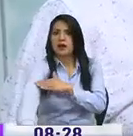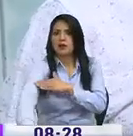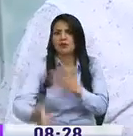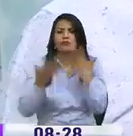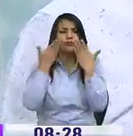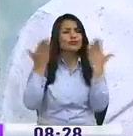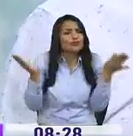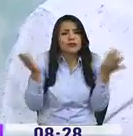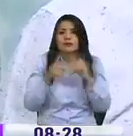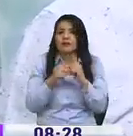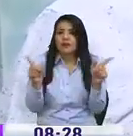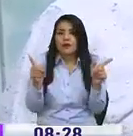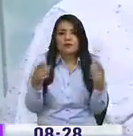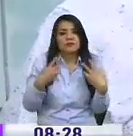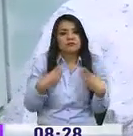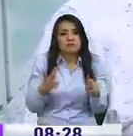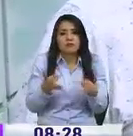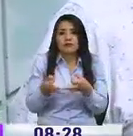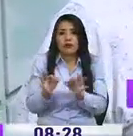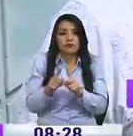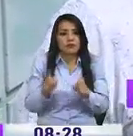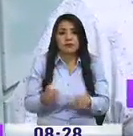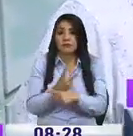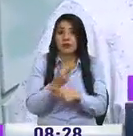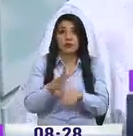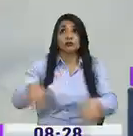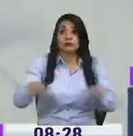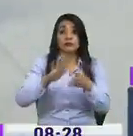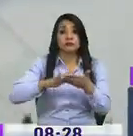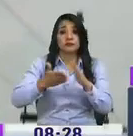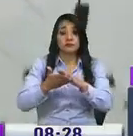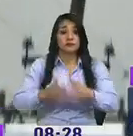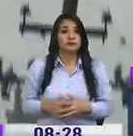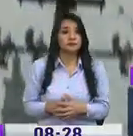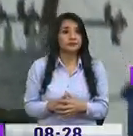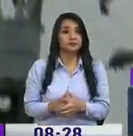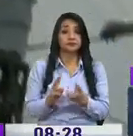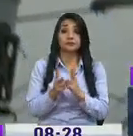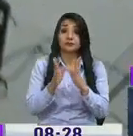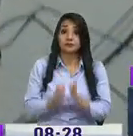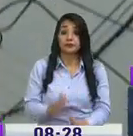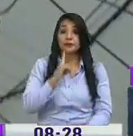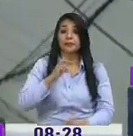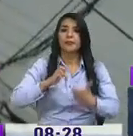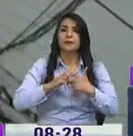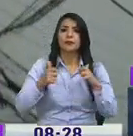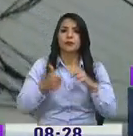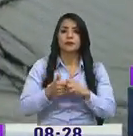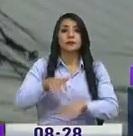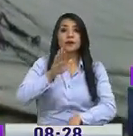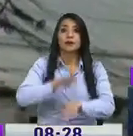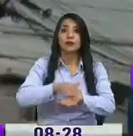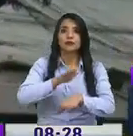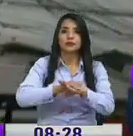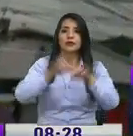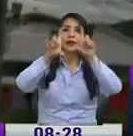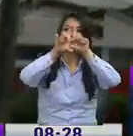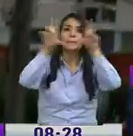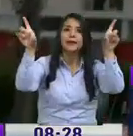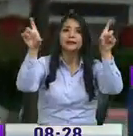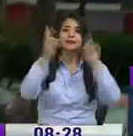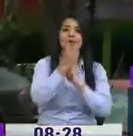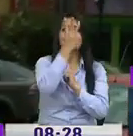forma, porque sí es peligroso para toda la comunidad. Los vecinos aseguran que el problema es causado por operadoras de internet y